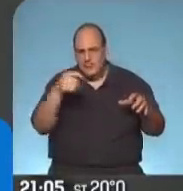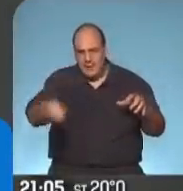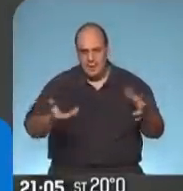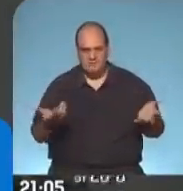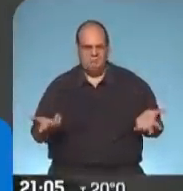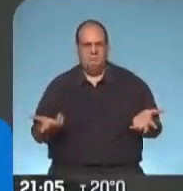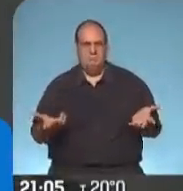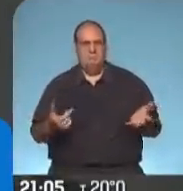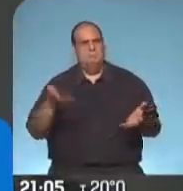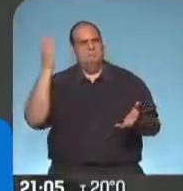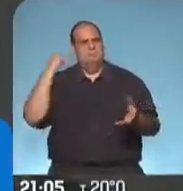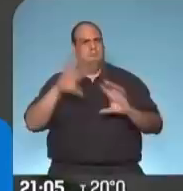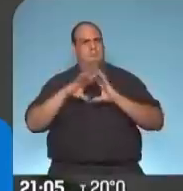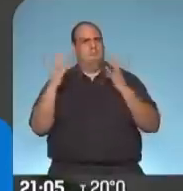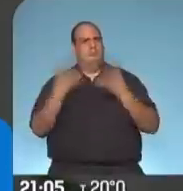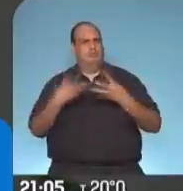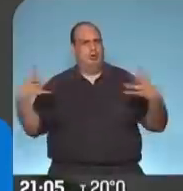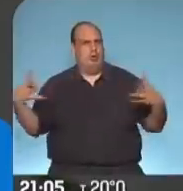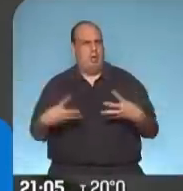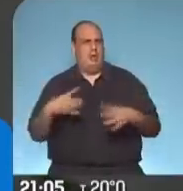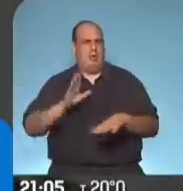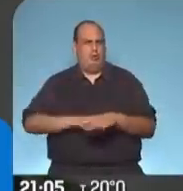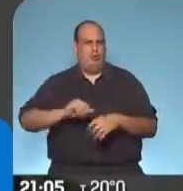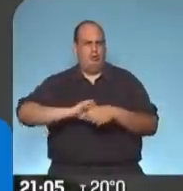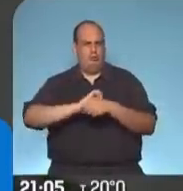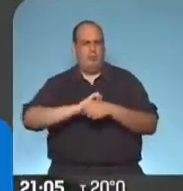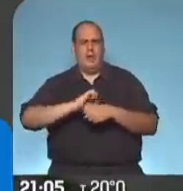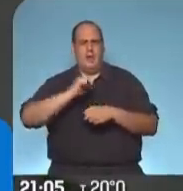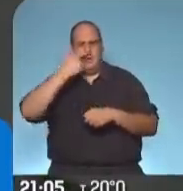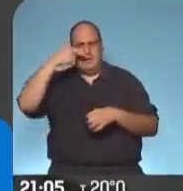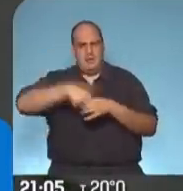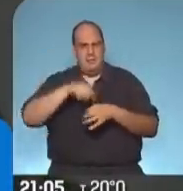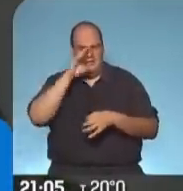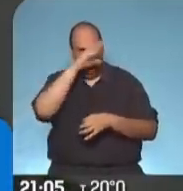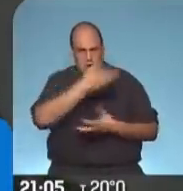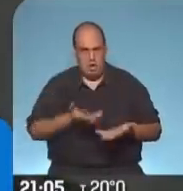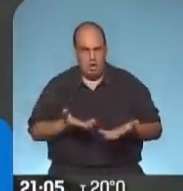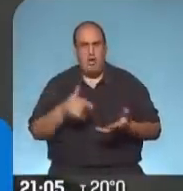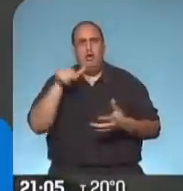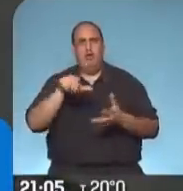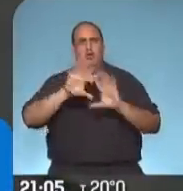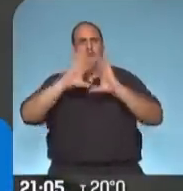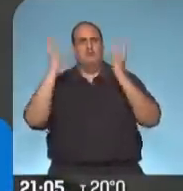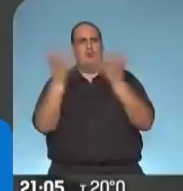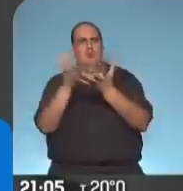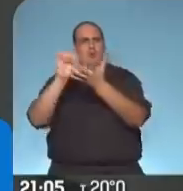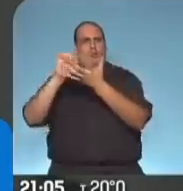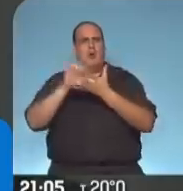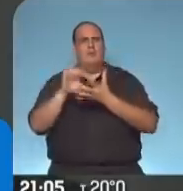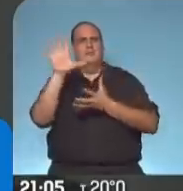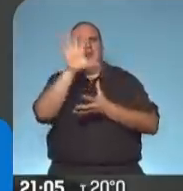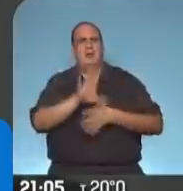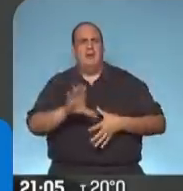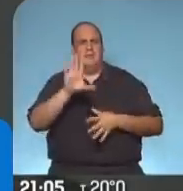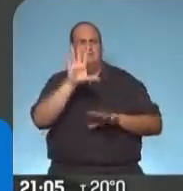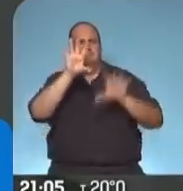petróleo, que ha habido invasiones por el petróleo, y que ha definido un poco la geopolítica del mundo, tanto en